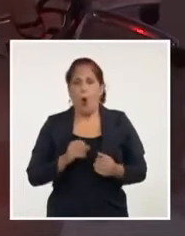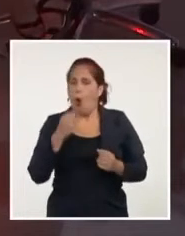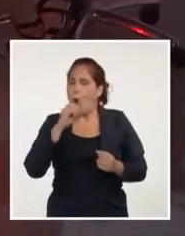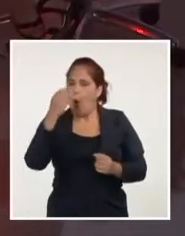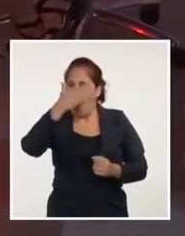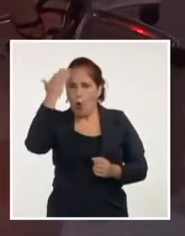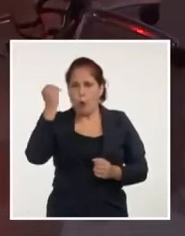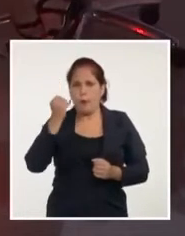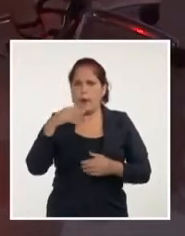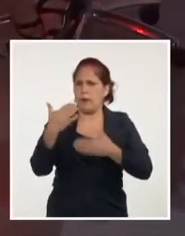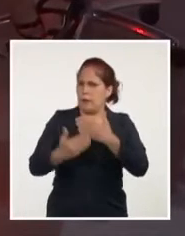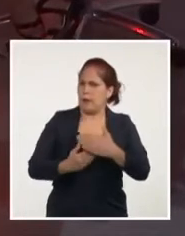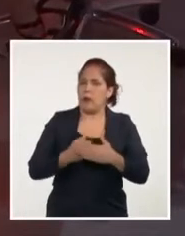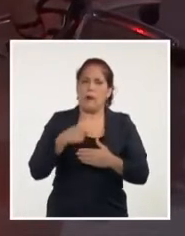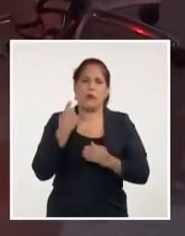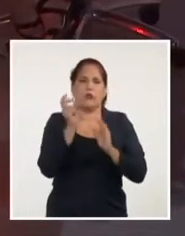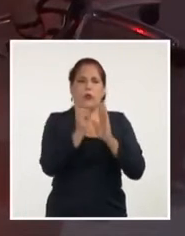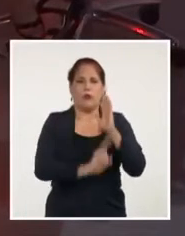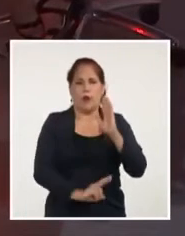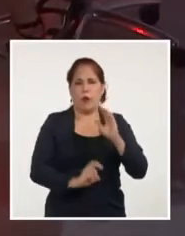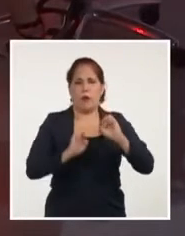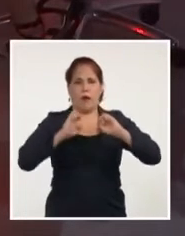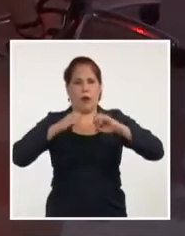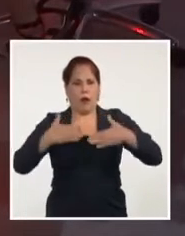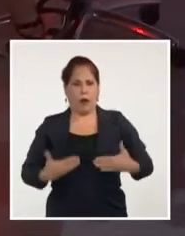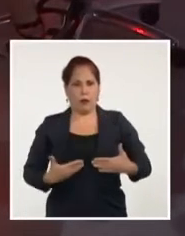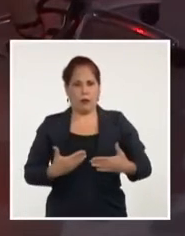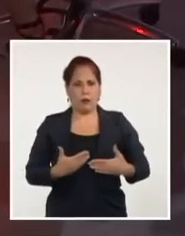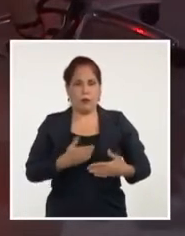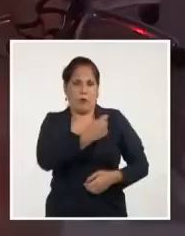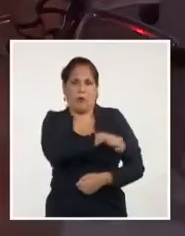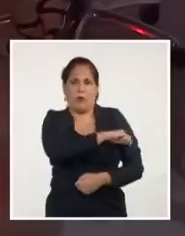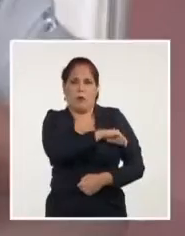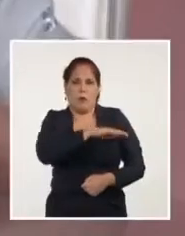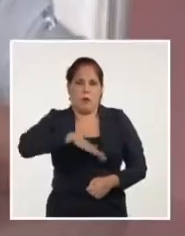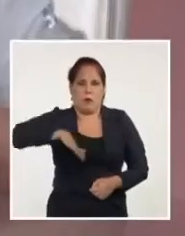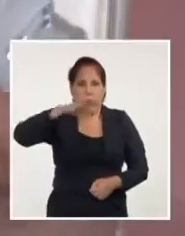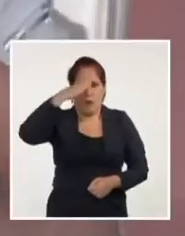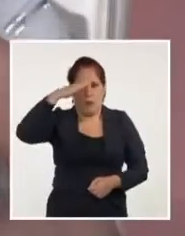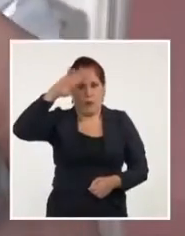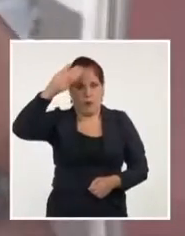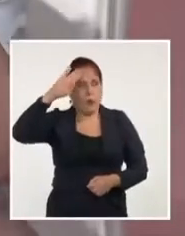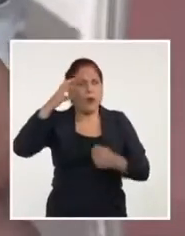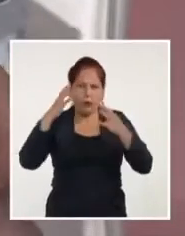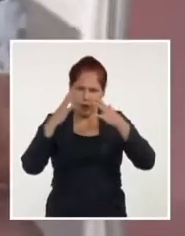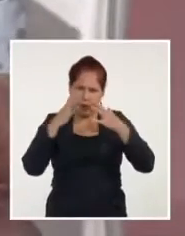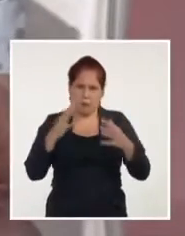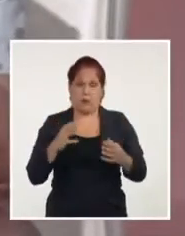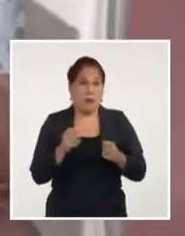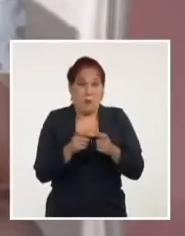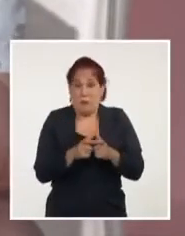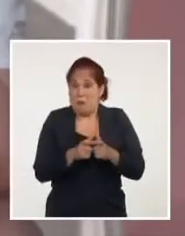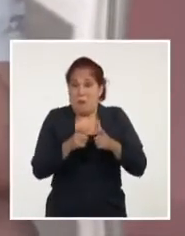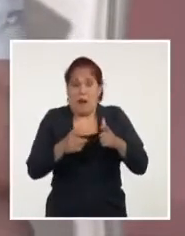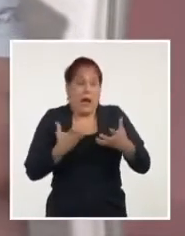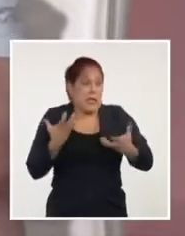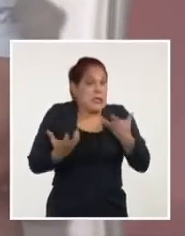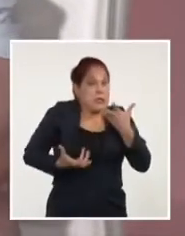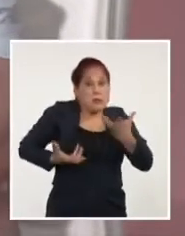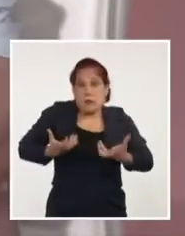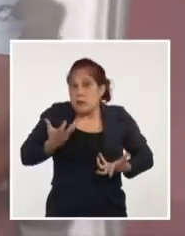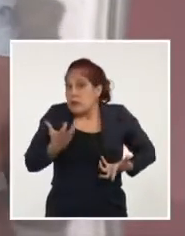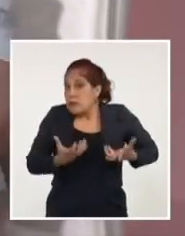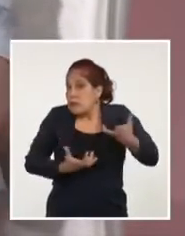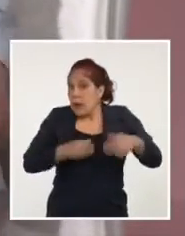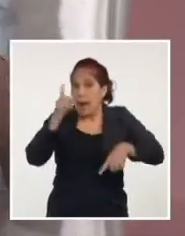Entonces, desde el punto de vista, yo creo que humano, hay que apelar a esos elementos. Ni en los mayores grados de desesperación uno se pelea